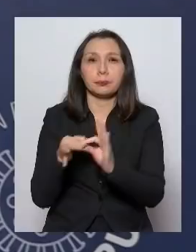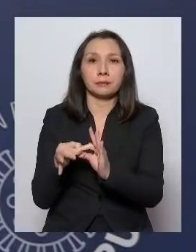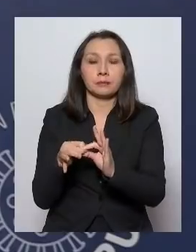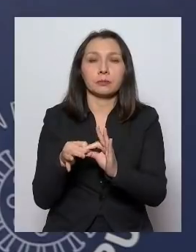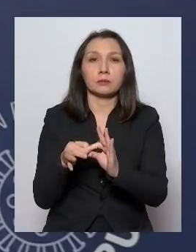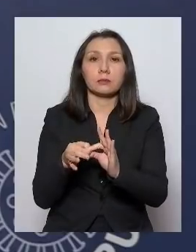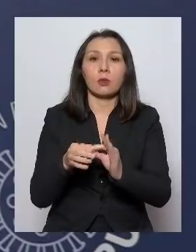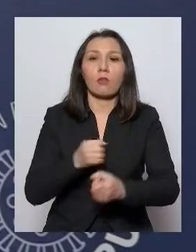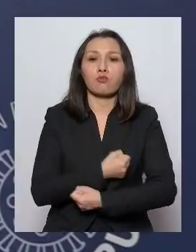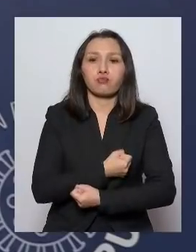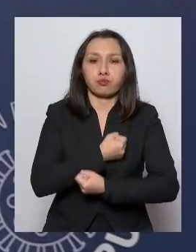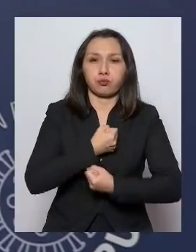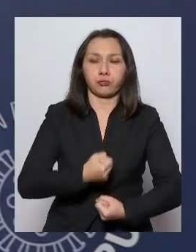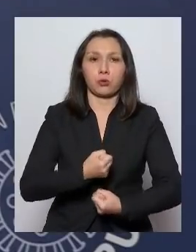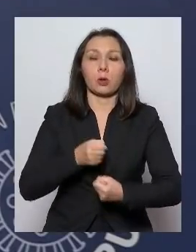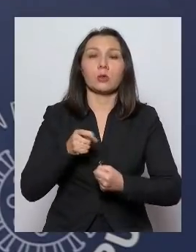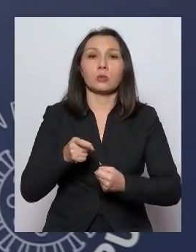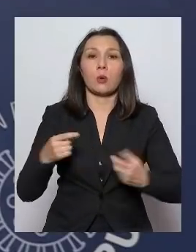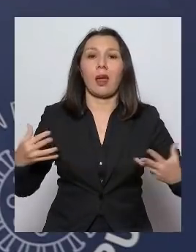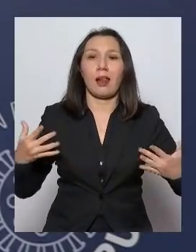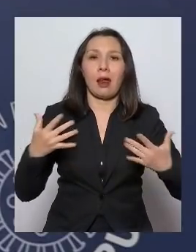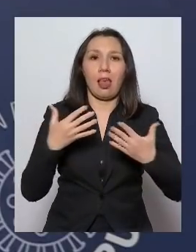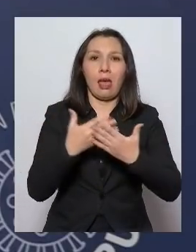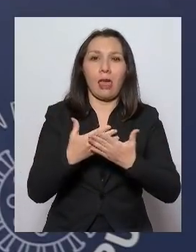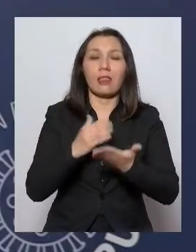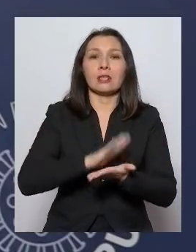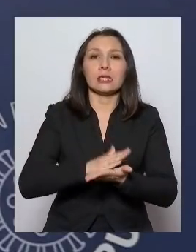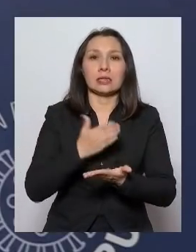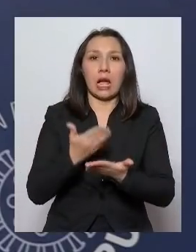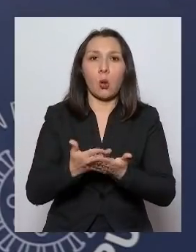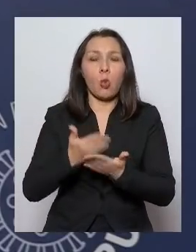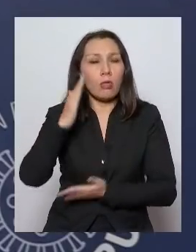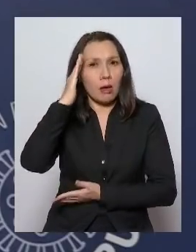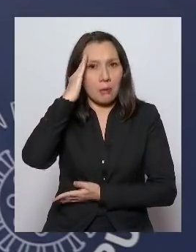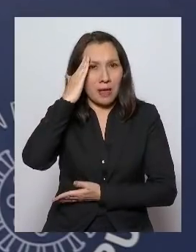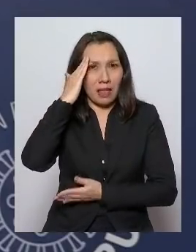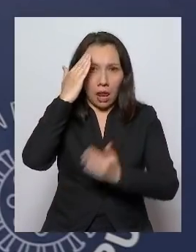al fortalecimiento de una red de salud mental.